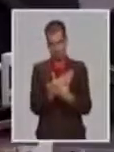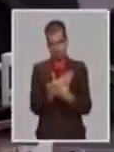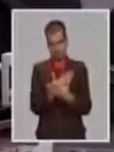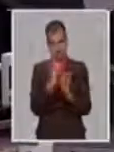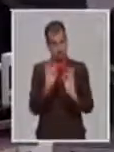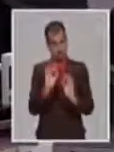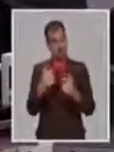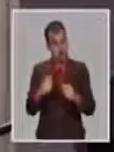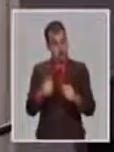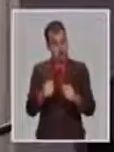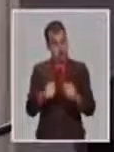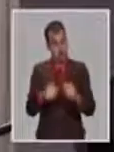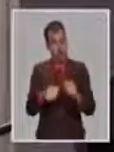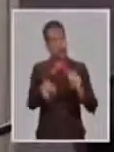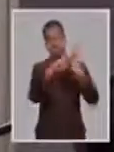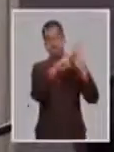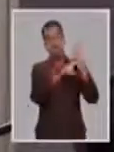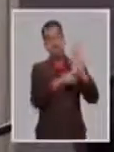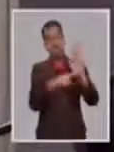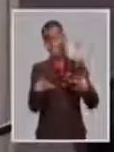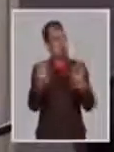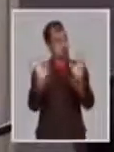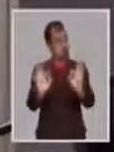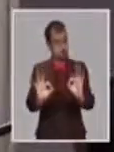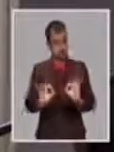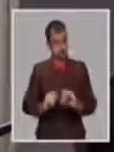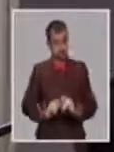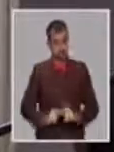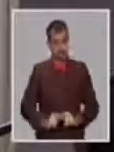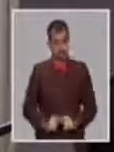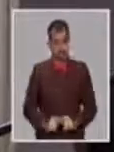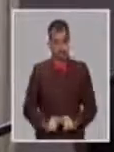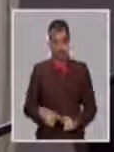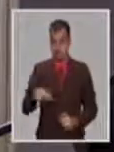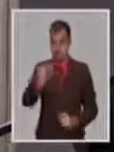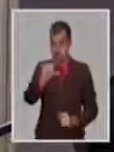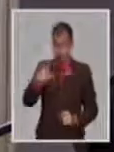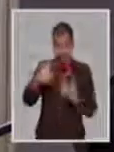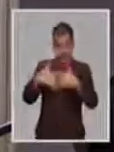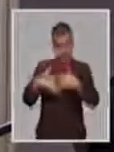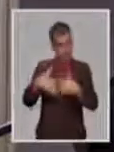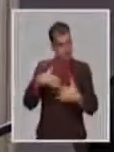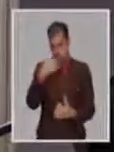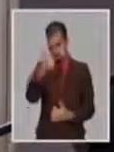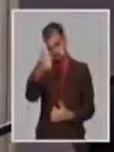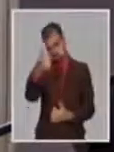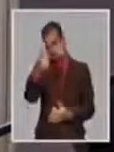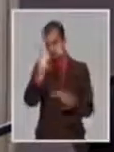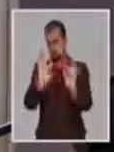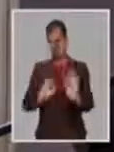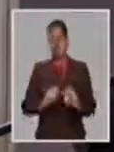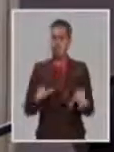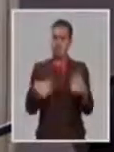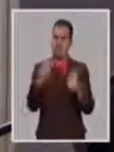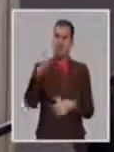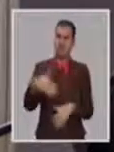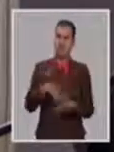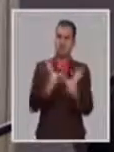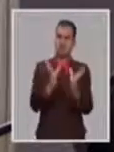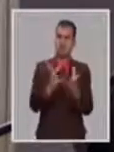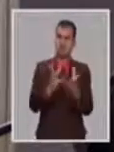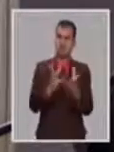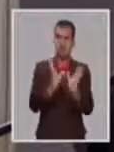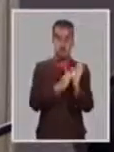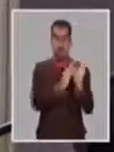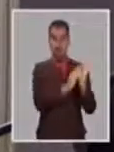habido exigencias. No se ha comprometido nada en términos regulatorios, en términos de calidad del producto, ni en términos de cumplimiento ético de